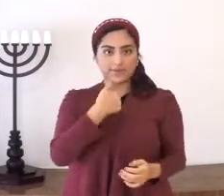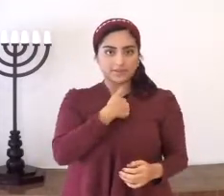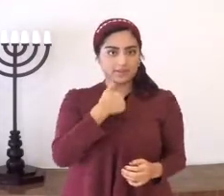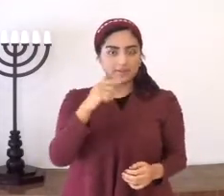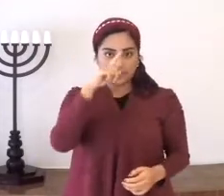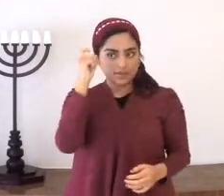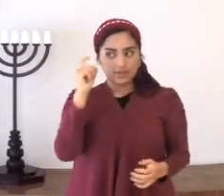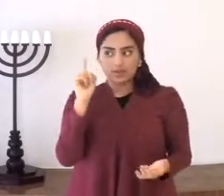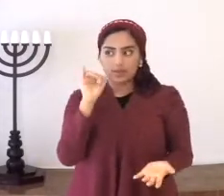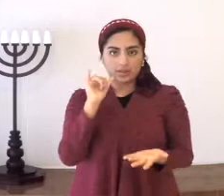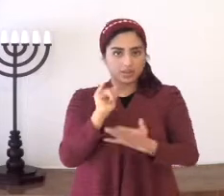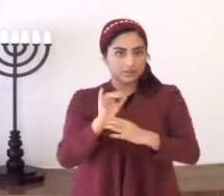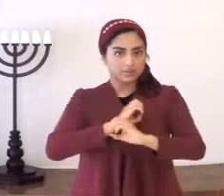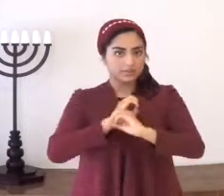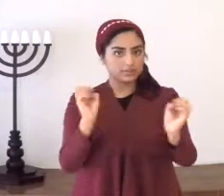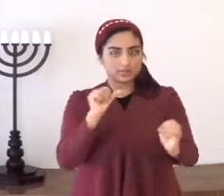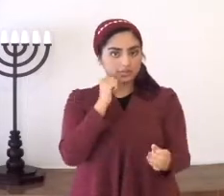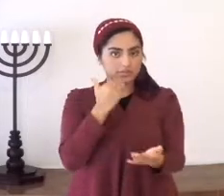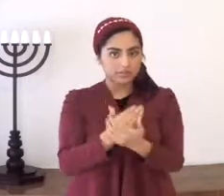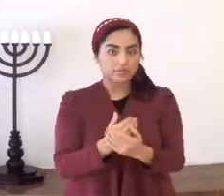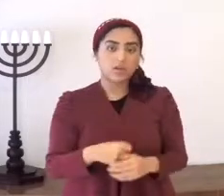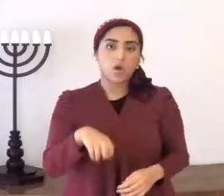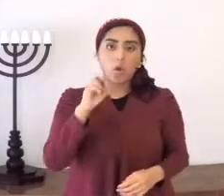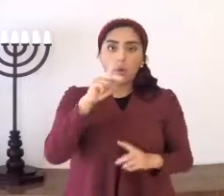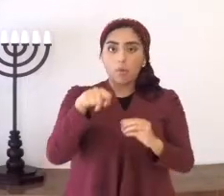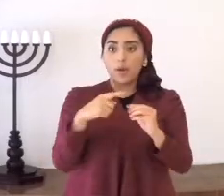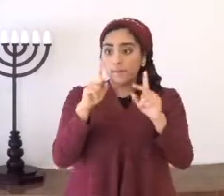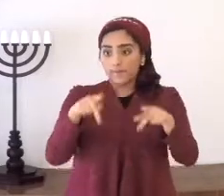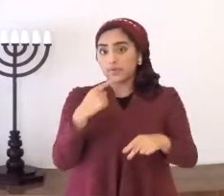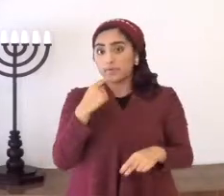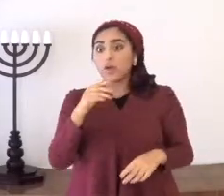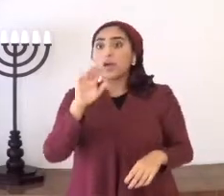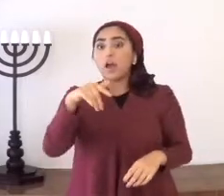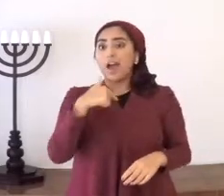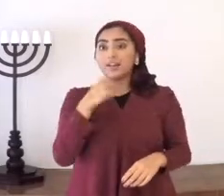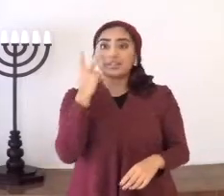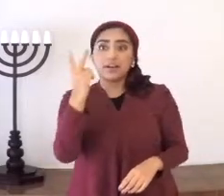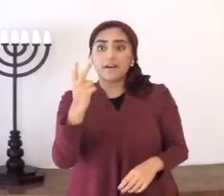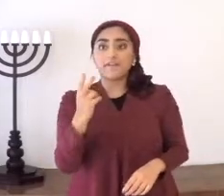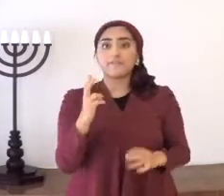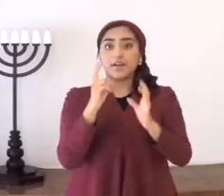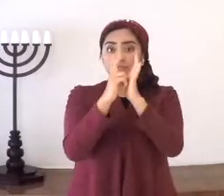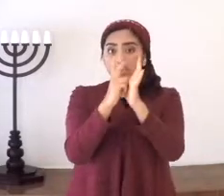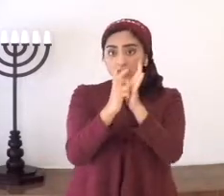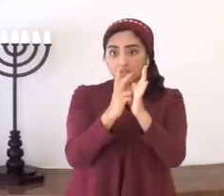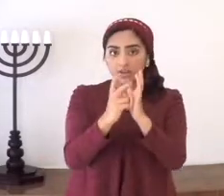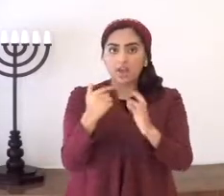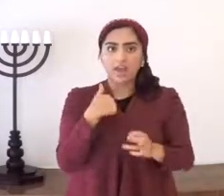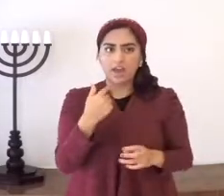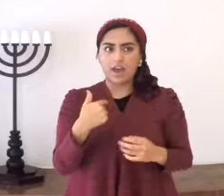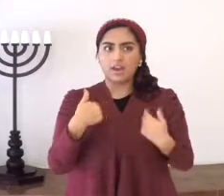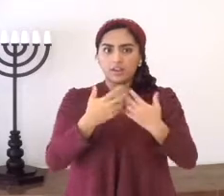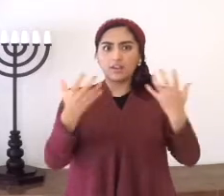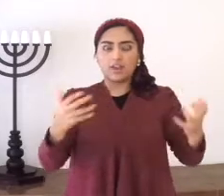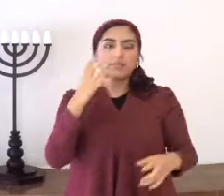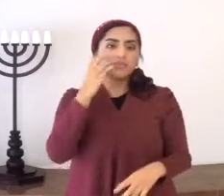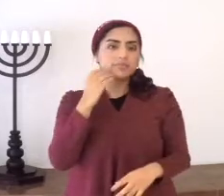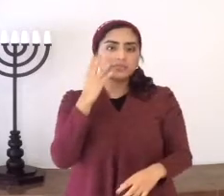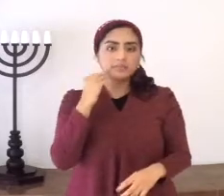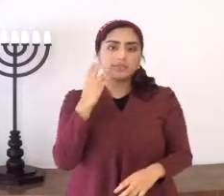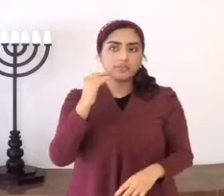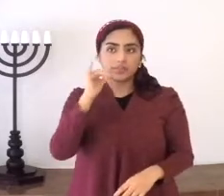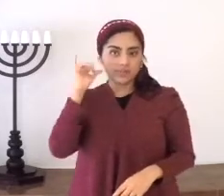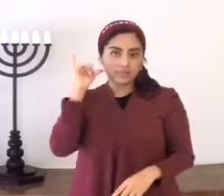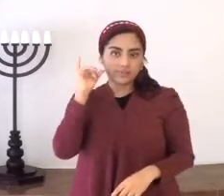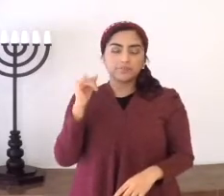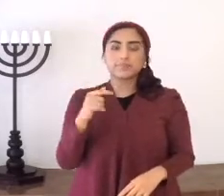a dar la gloria a mí mismo, porque eso no existe. O cuando me dicen, vi un video, y de eso tuve muchas experiencias de ayer a